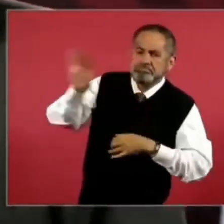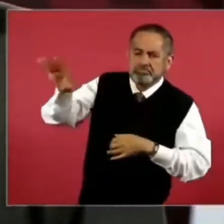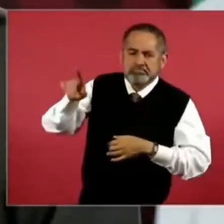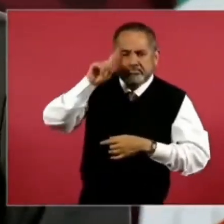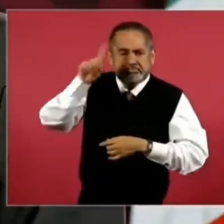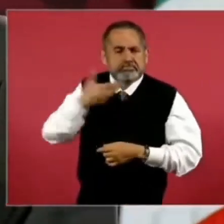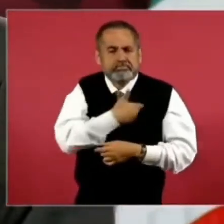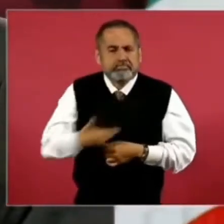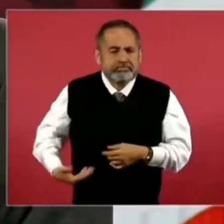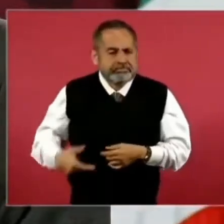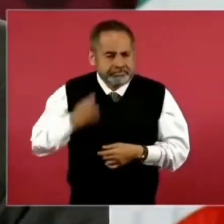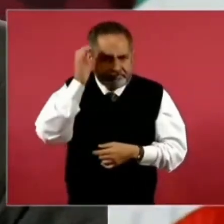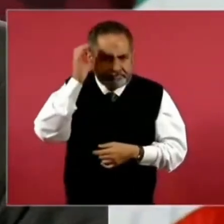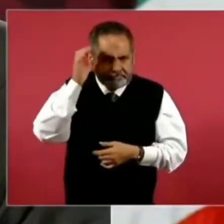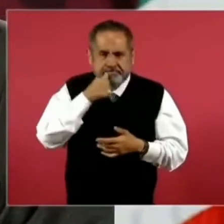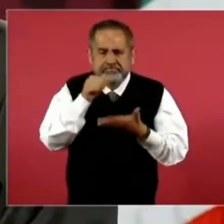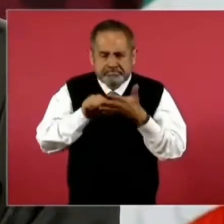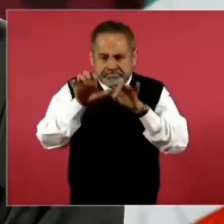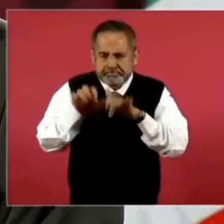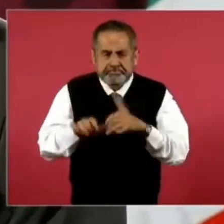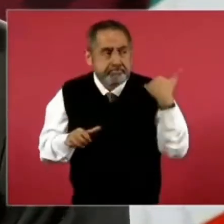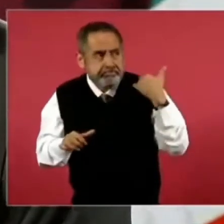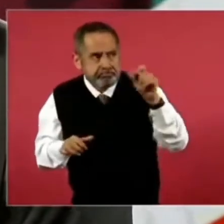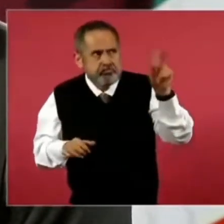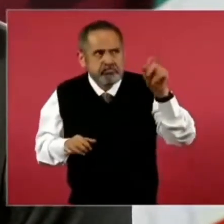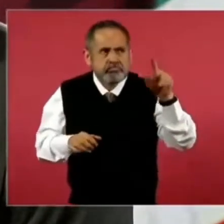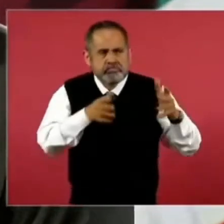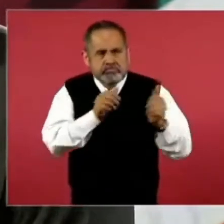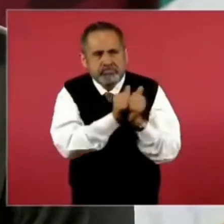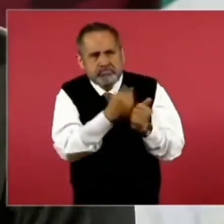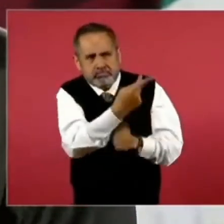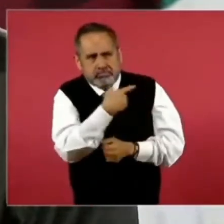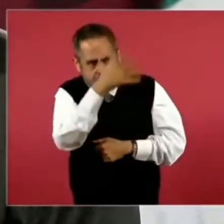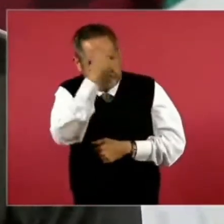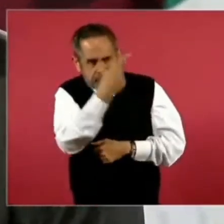al presidente de China con este tema,